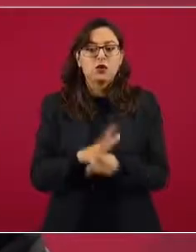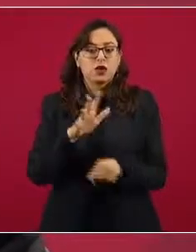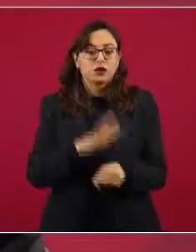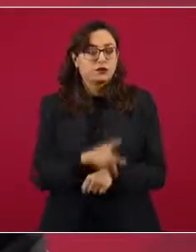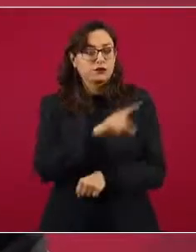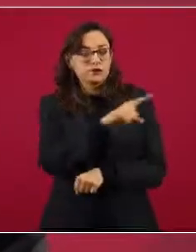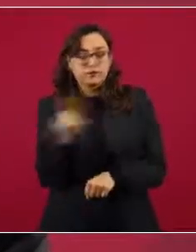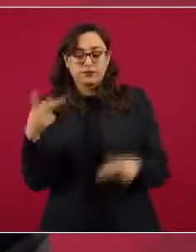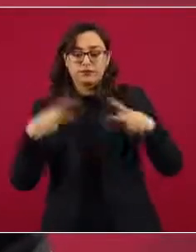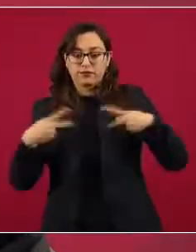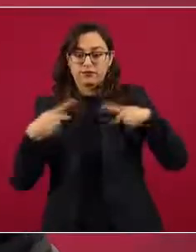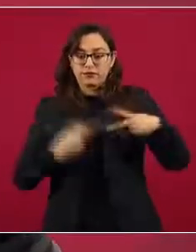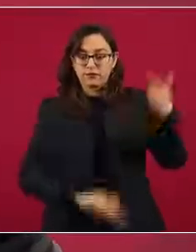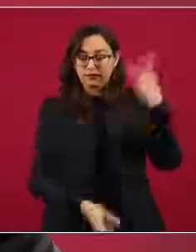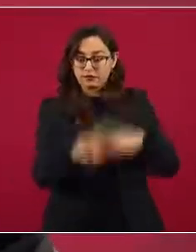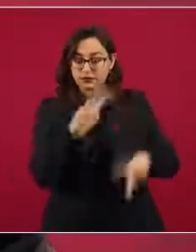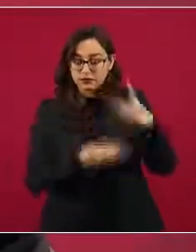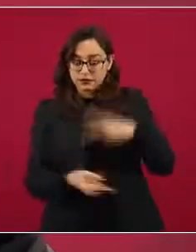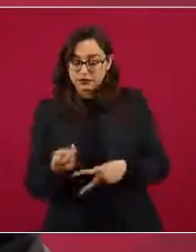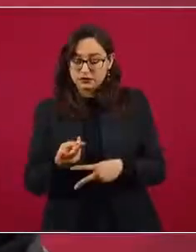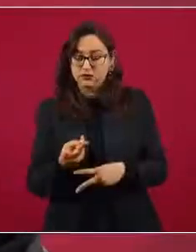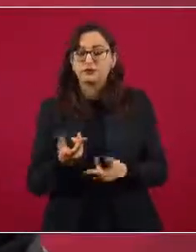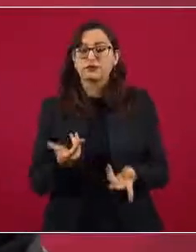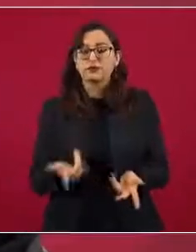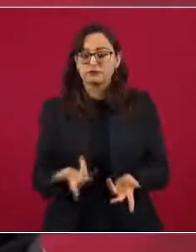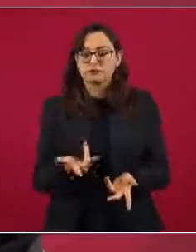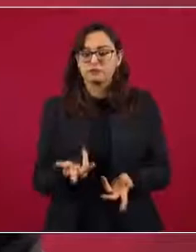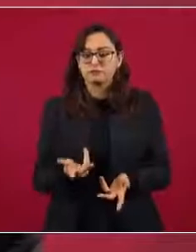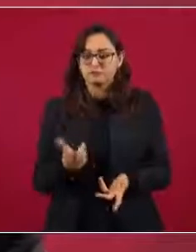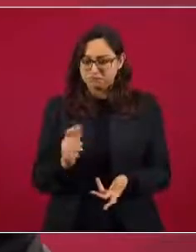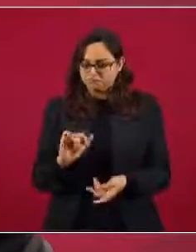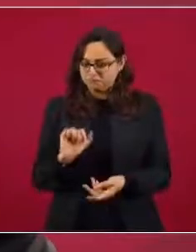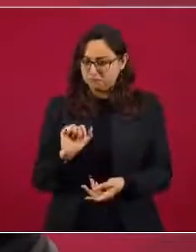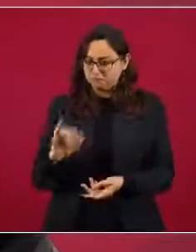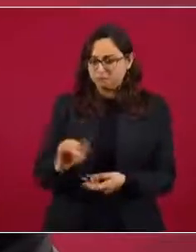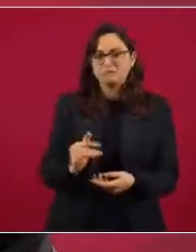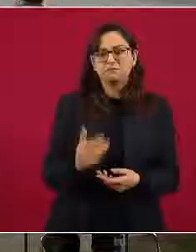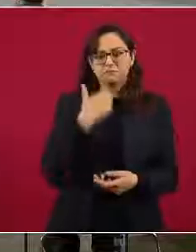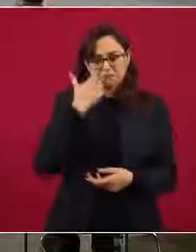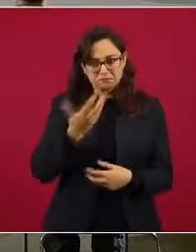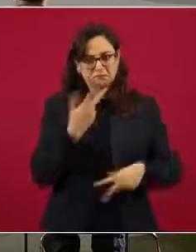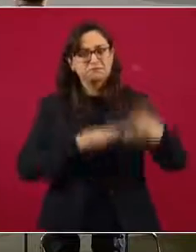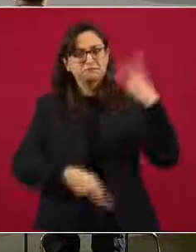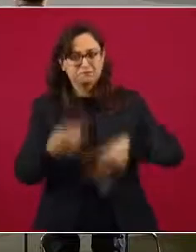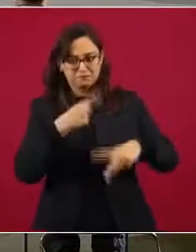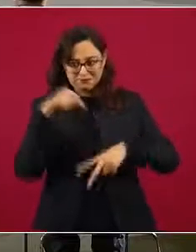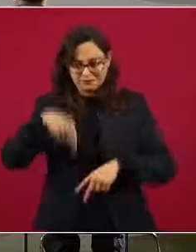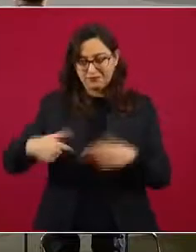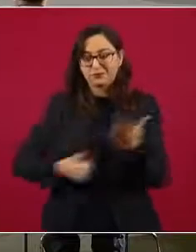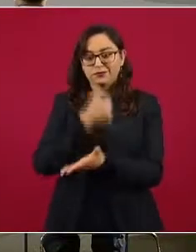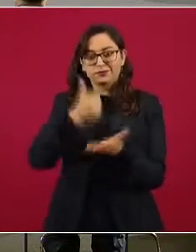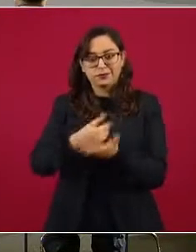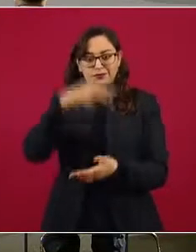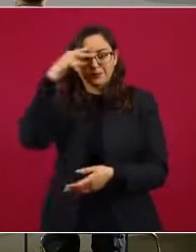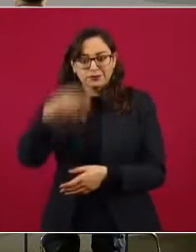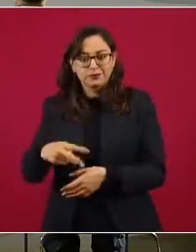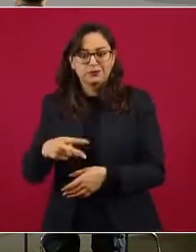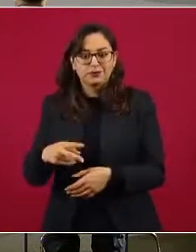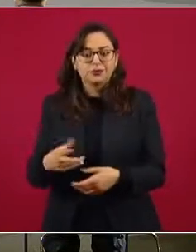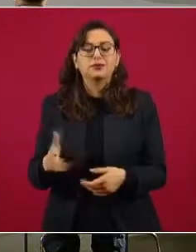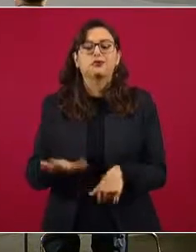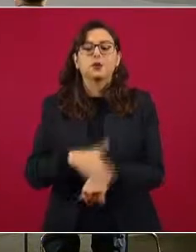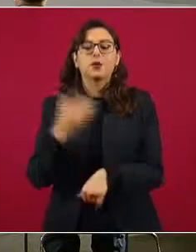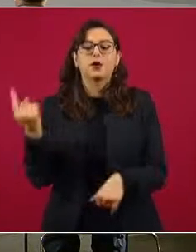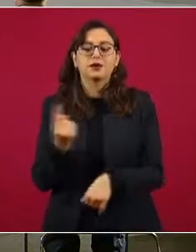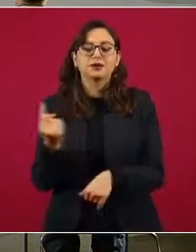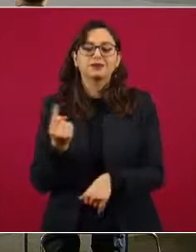que viene de fuera nos lo ha dicho, también están muy motivados por venir a aprender, porque saben pues que también en la ciudad hay, igual